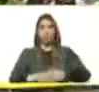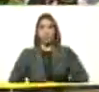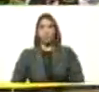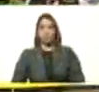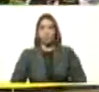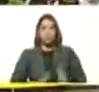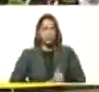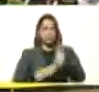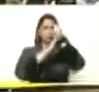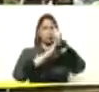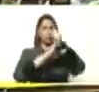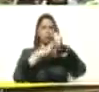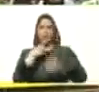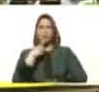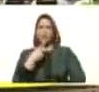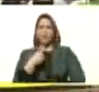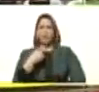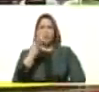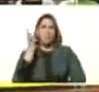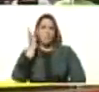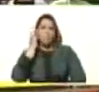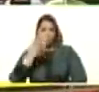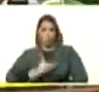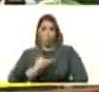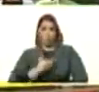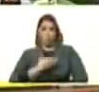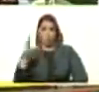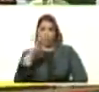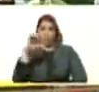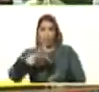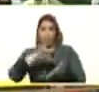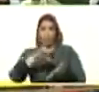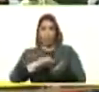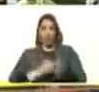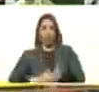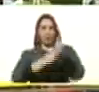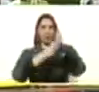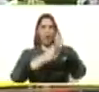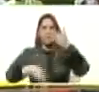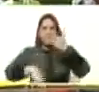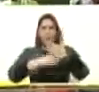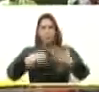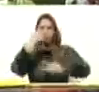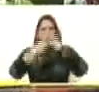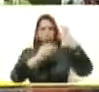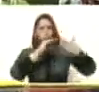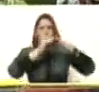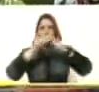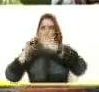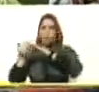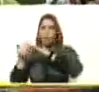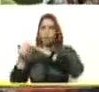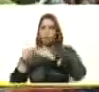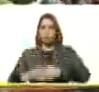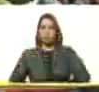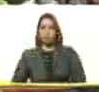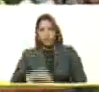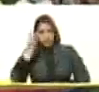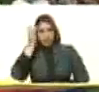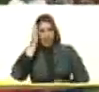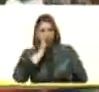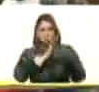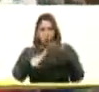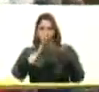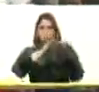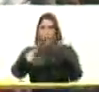del liderazgo que dice Carmen Meléndez, del liderazgo que va a la comunidad, que crea